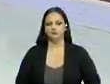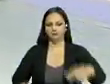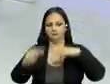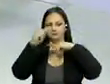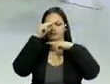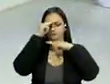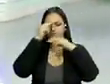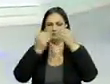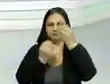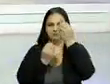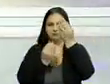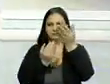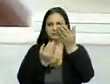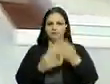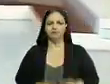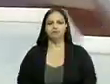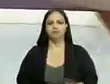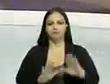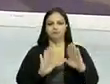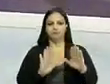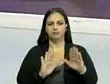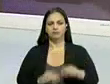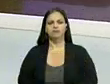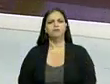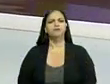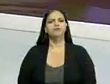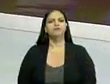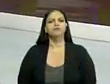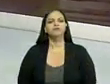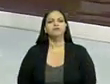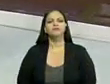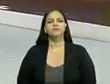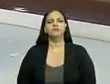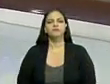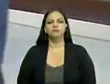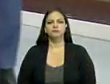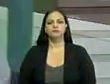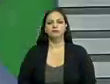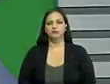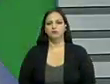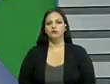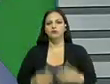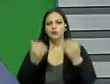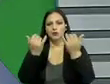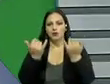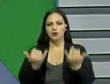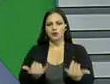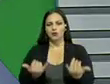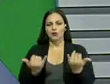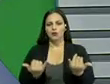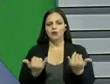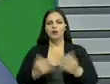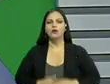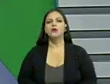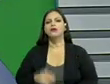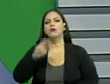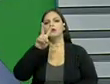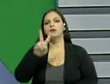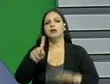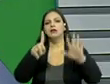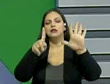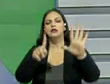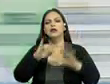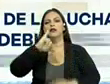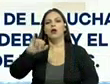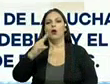antes, ¿con qué seguimos, mi querido José Luis? Claro que sí, Luisa, amables televidentes, vamos con la fecha histórica porque hoy, 26 de junio,